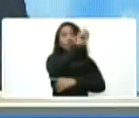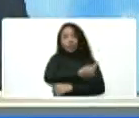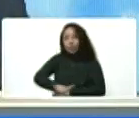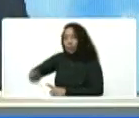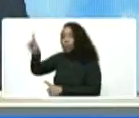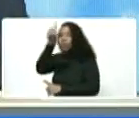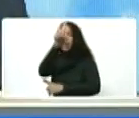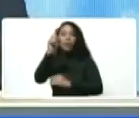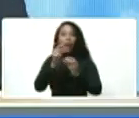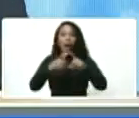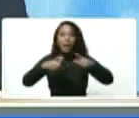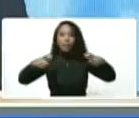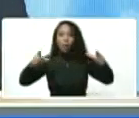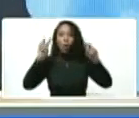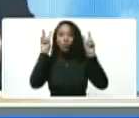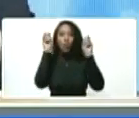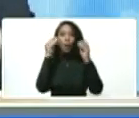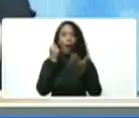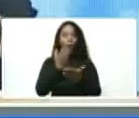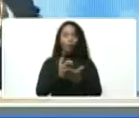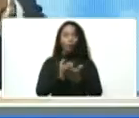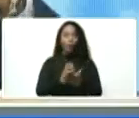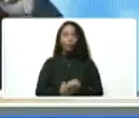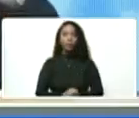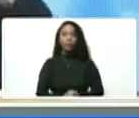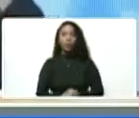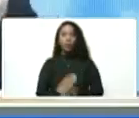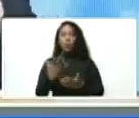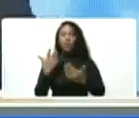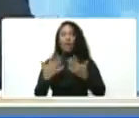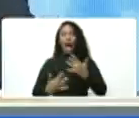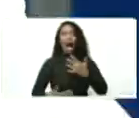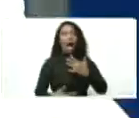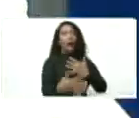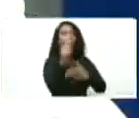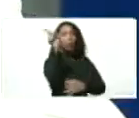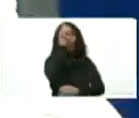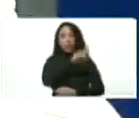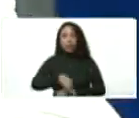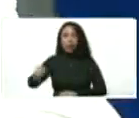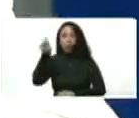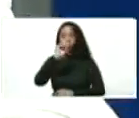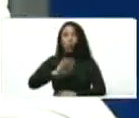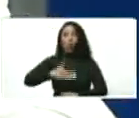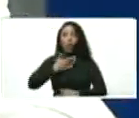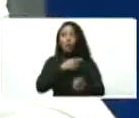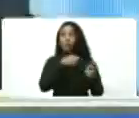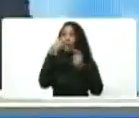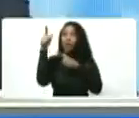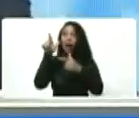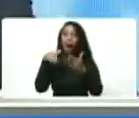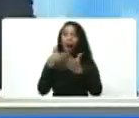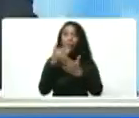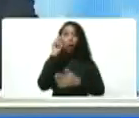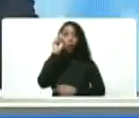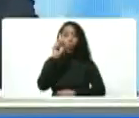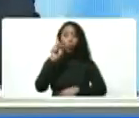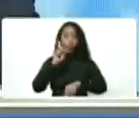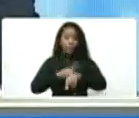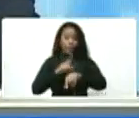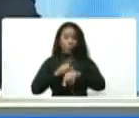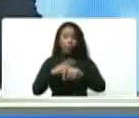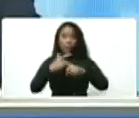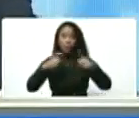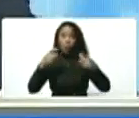crecimiento de una nueva economía. Un largo ciclo que nos pudiera llevar hasta una década de crecimiento de una